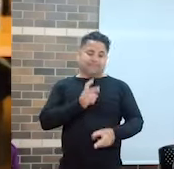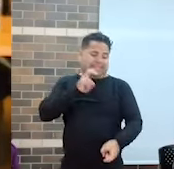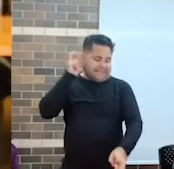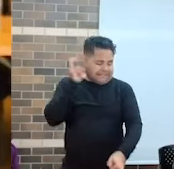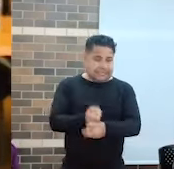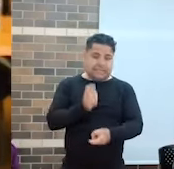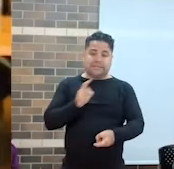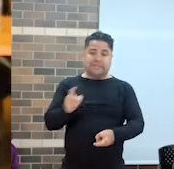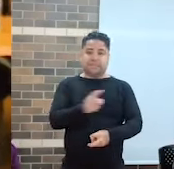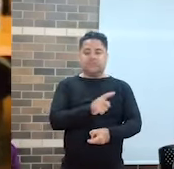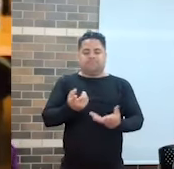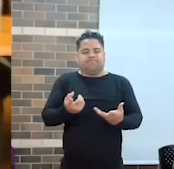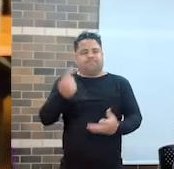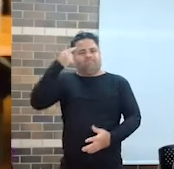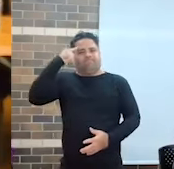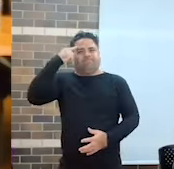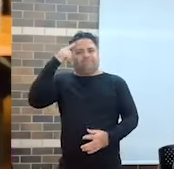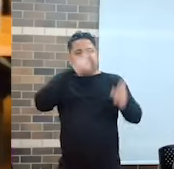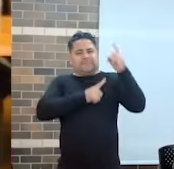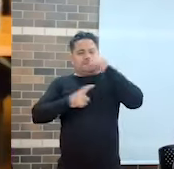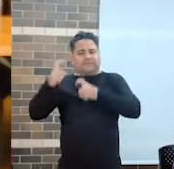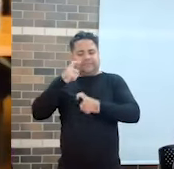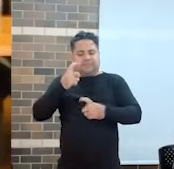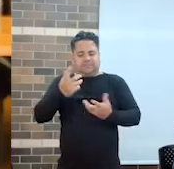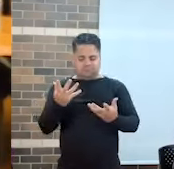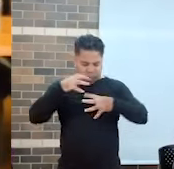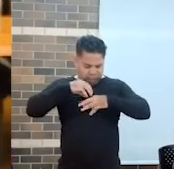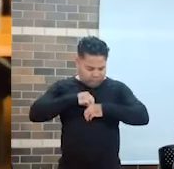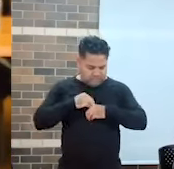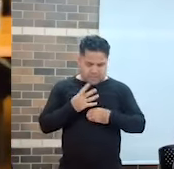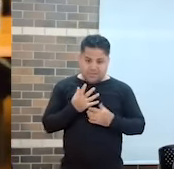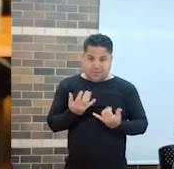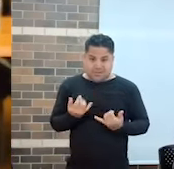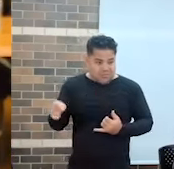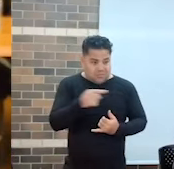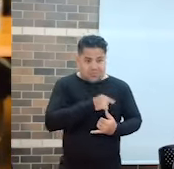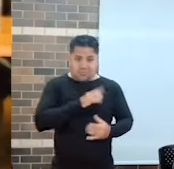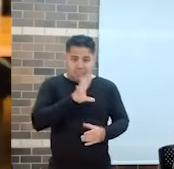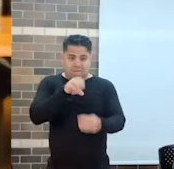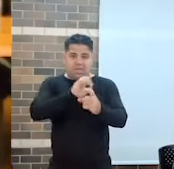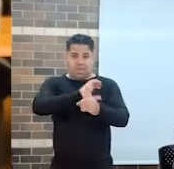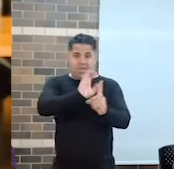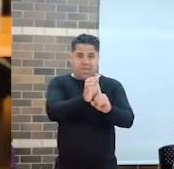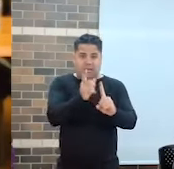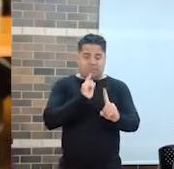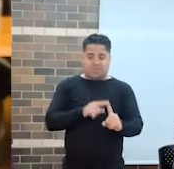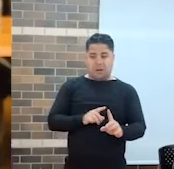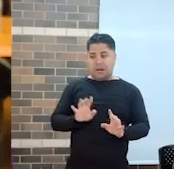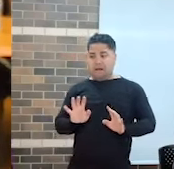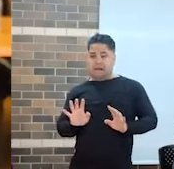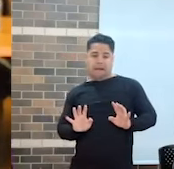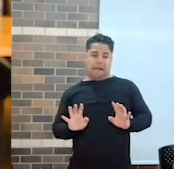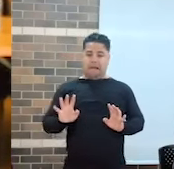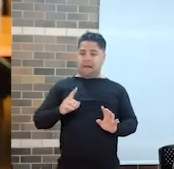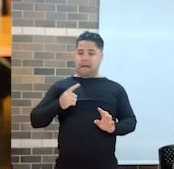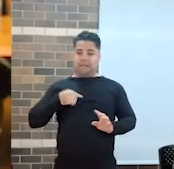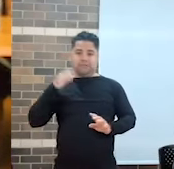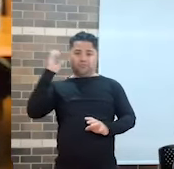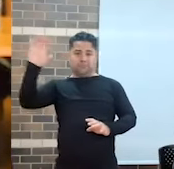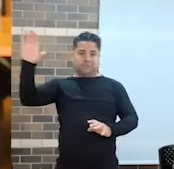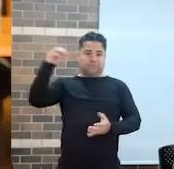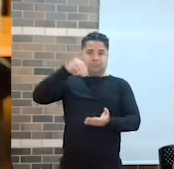desligarnos de esas formas de pensar porque estamos inmersos en una cultura que está llena de estereotipos y etnocentrismos y que nos